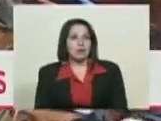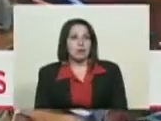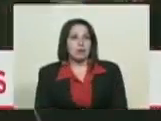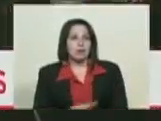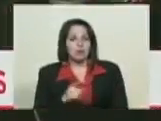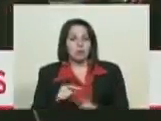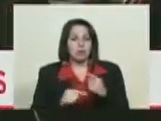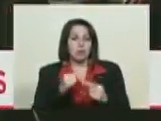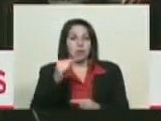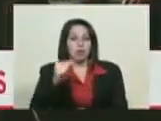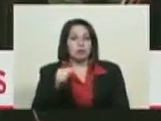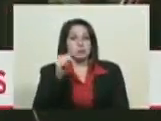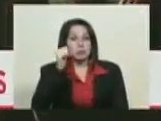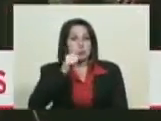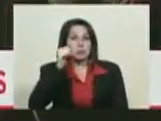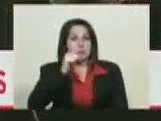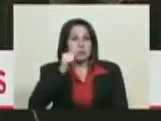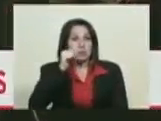Próximo sábado,